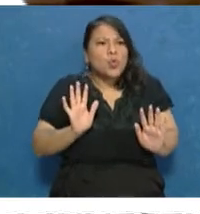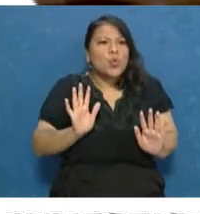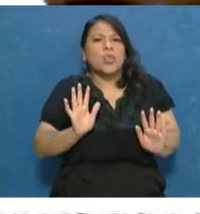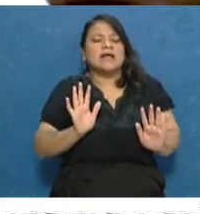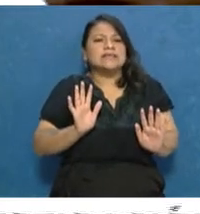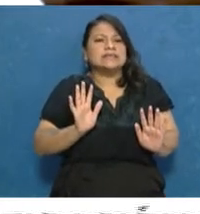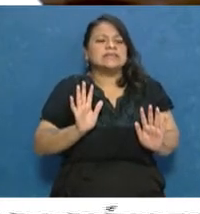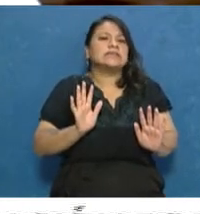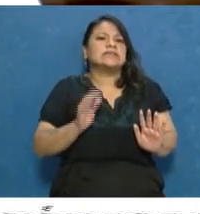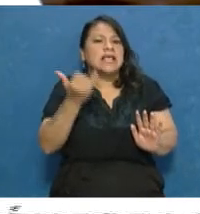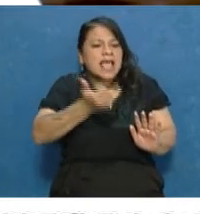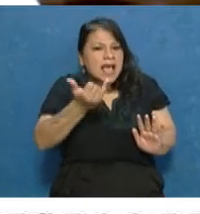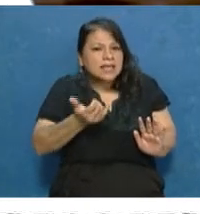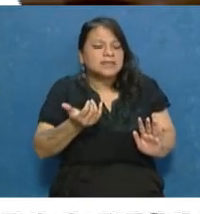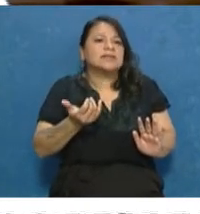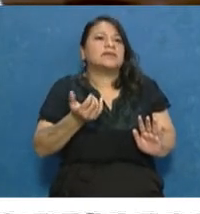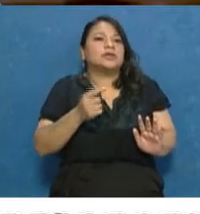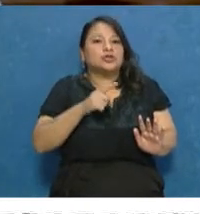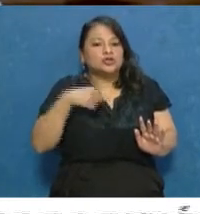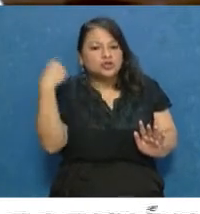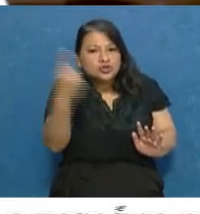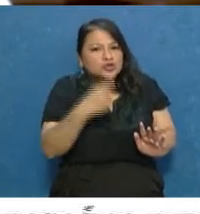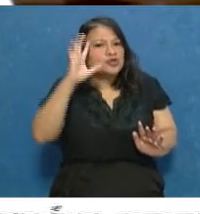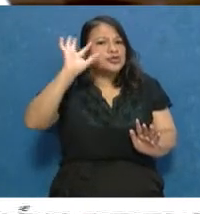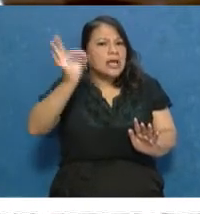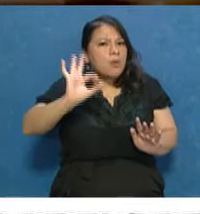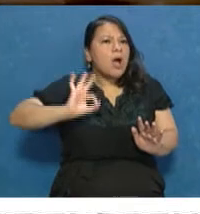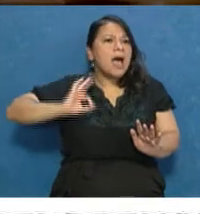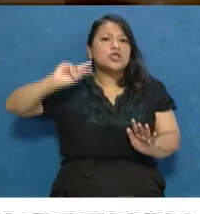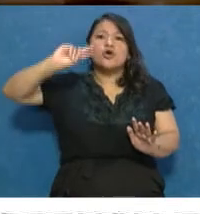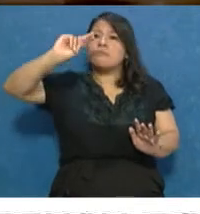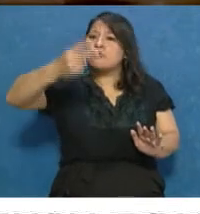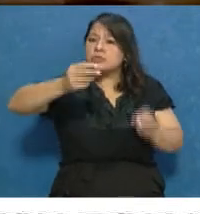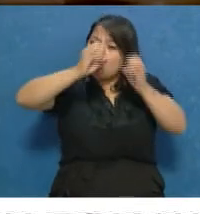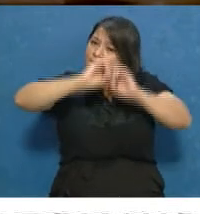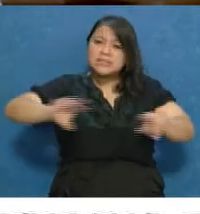aplicación en Mendoza, sabemos que el año que viene lo vamos a comenzar en las